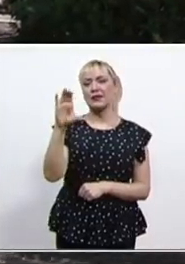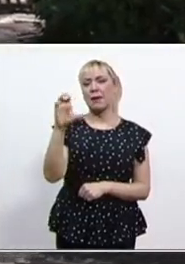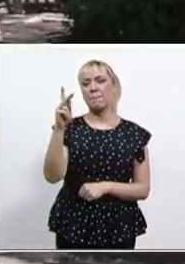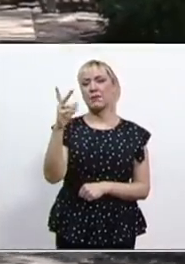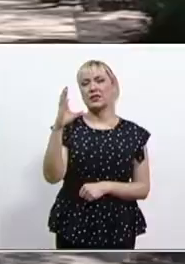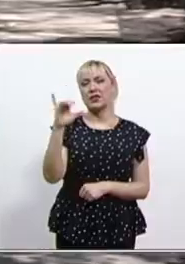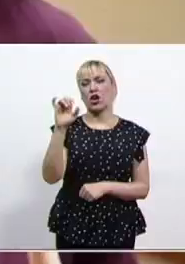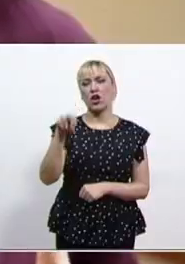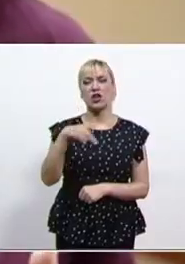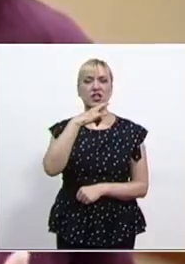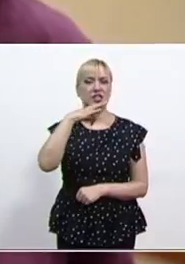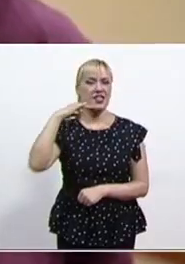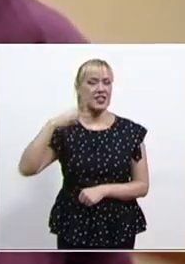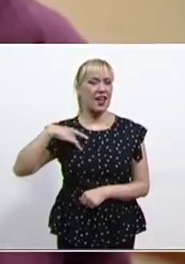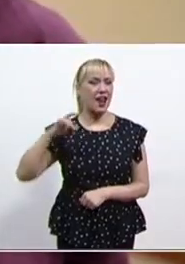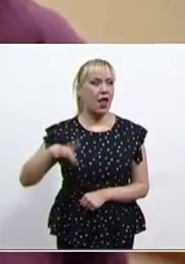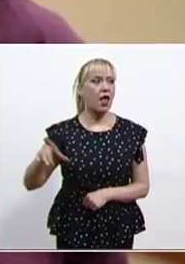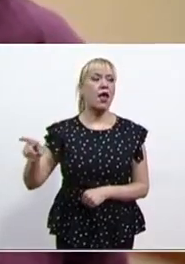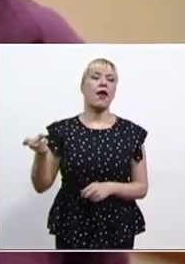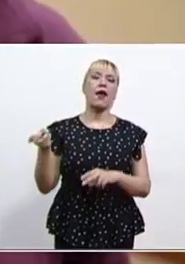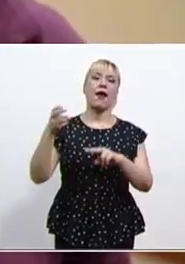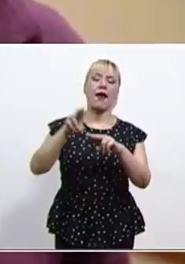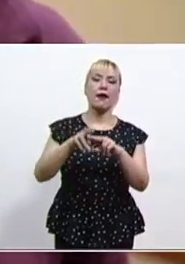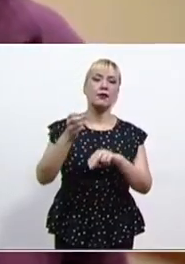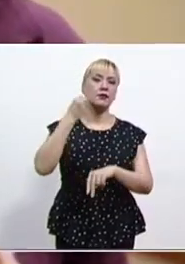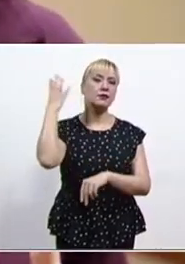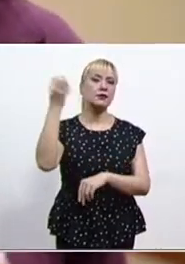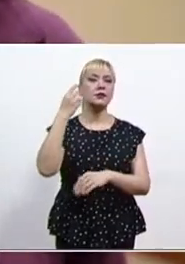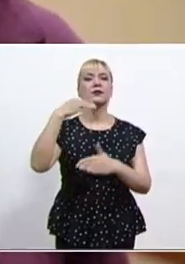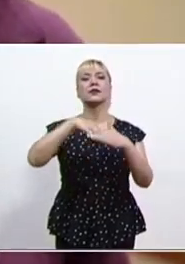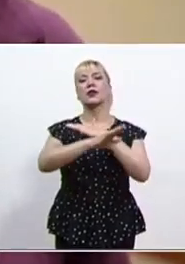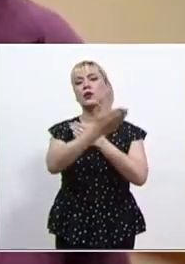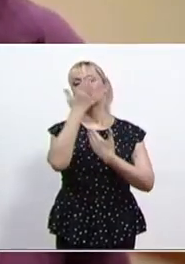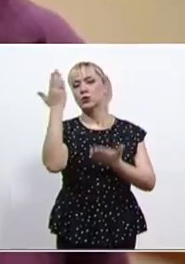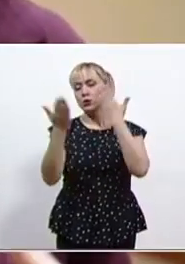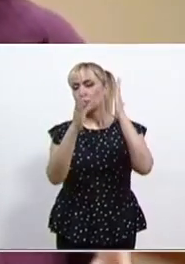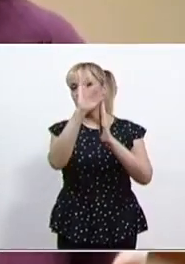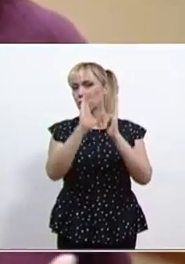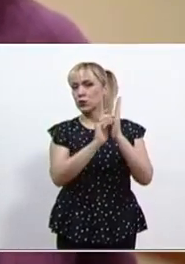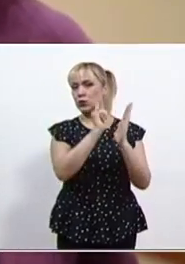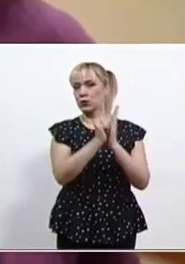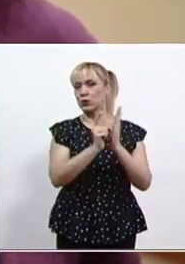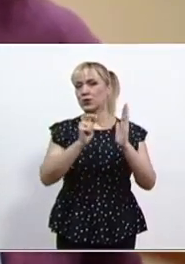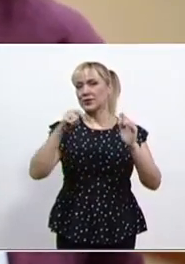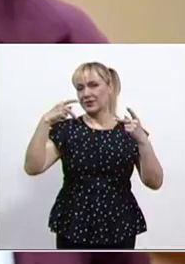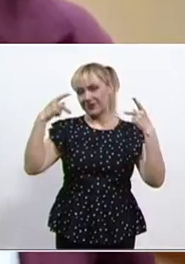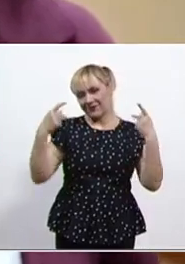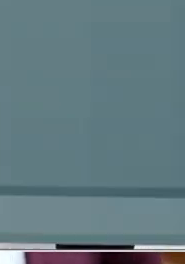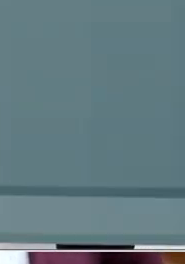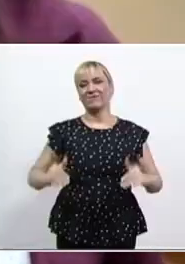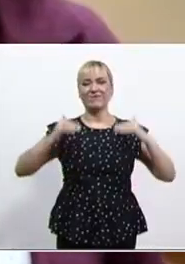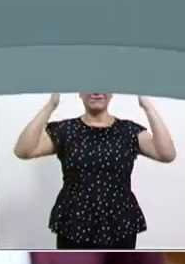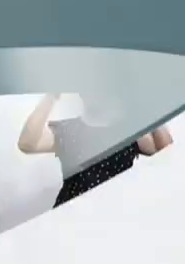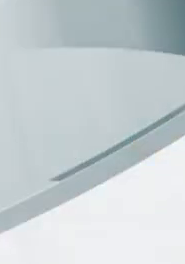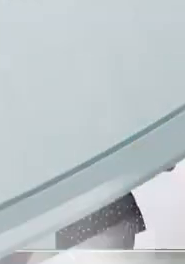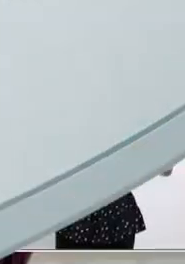conferencia internacional sobre este tema organizada por el Centro de Estudios Constitucionales de la Suprema Corte.